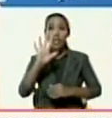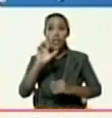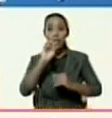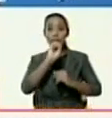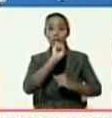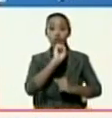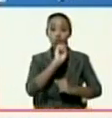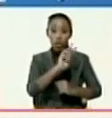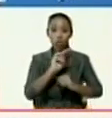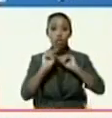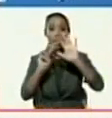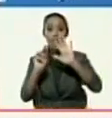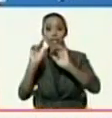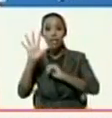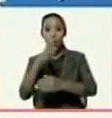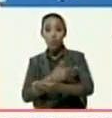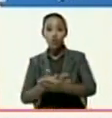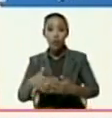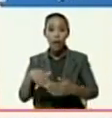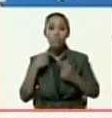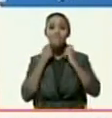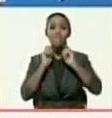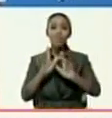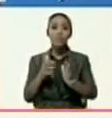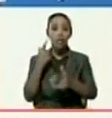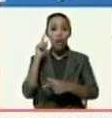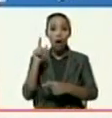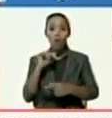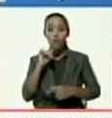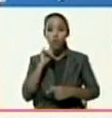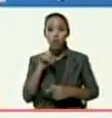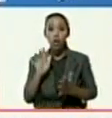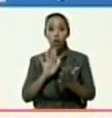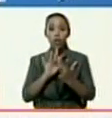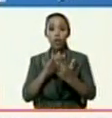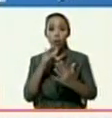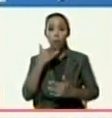dólares en pérdidas. Esta y otras informaciones serán ampliadas en las próximas